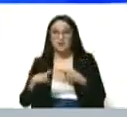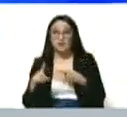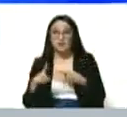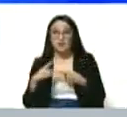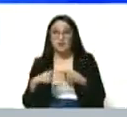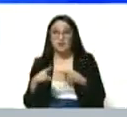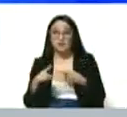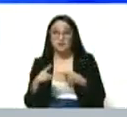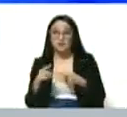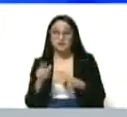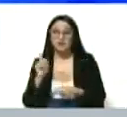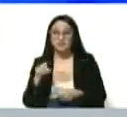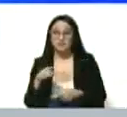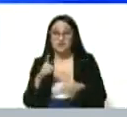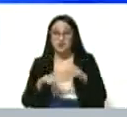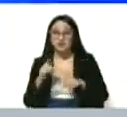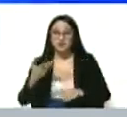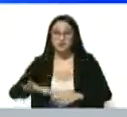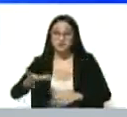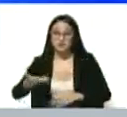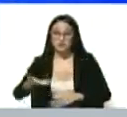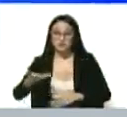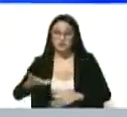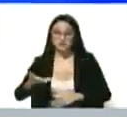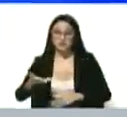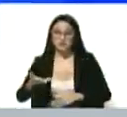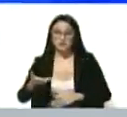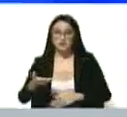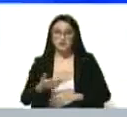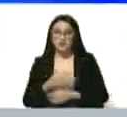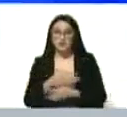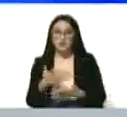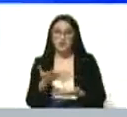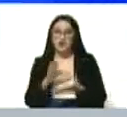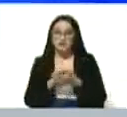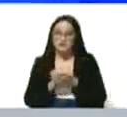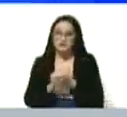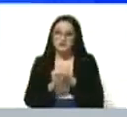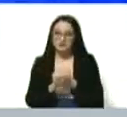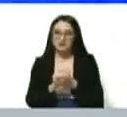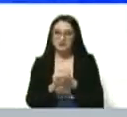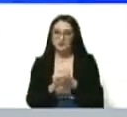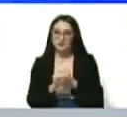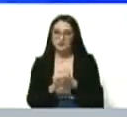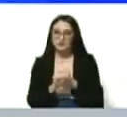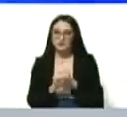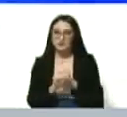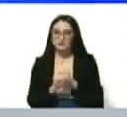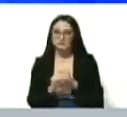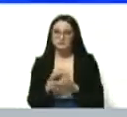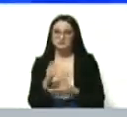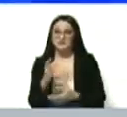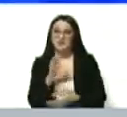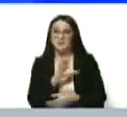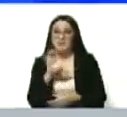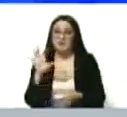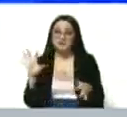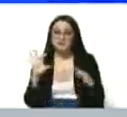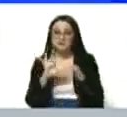Otra de las grandes ventajas de nuestra organización es la gran amistad forjada entre países,